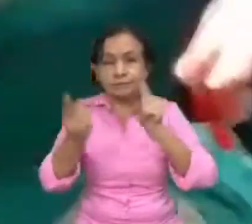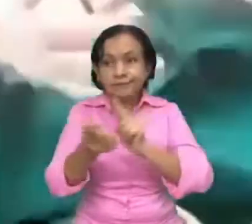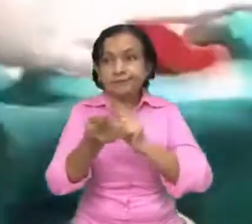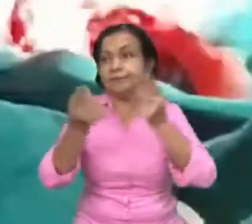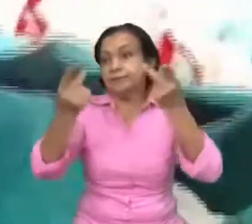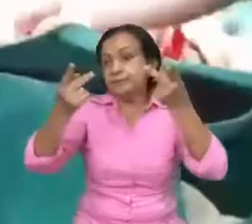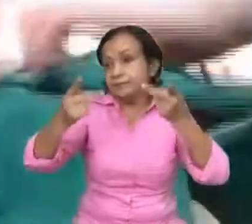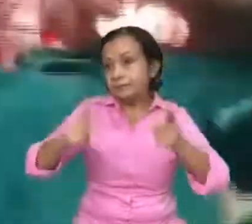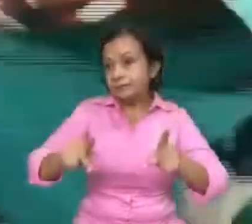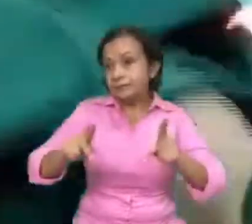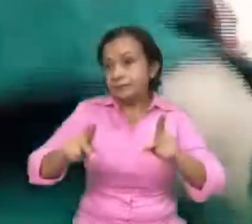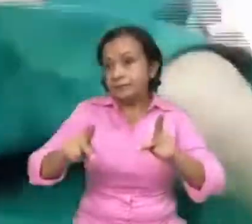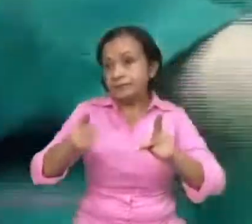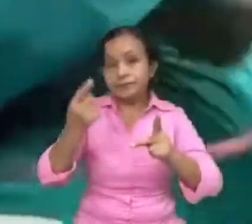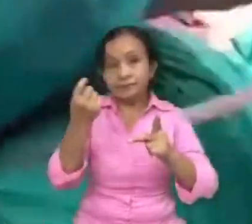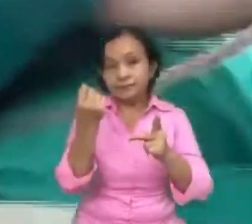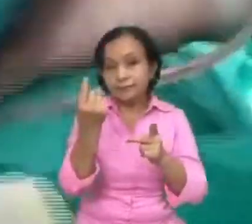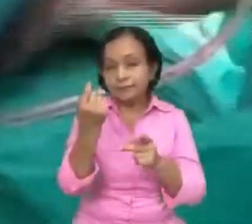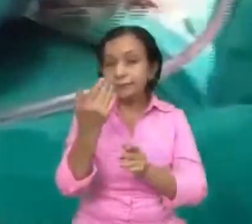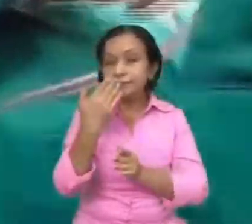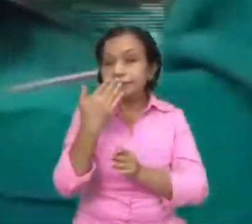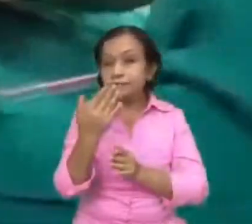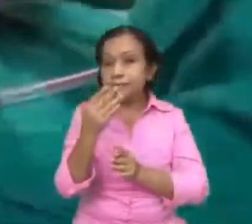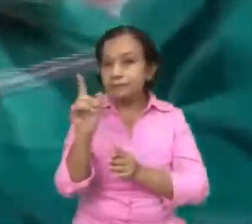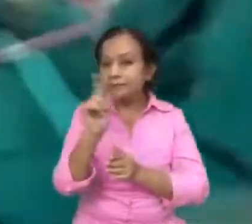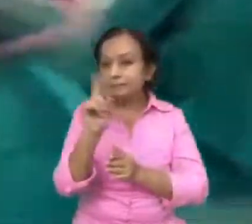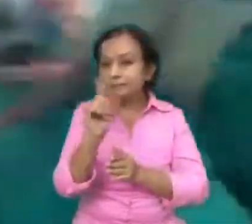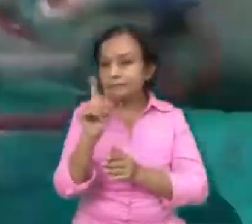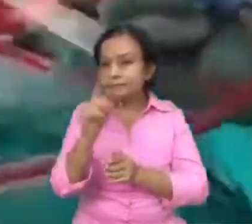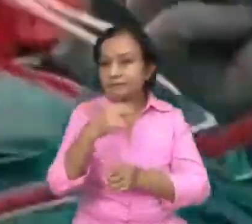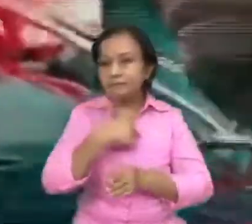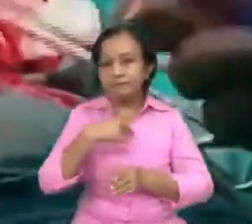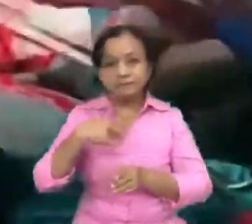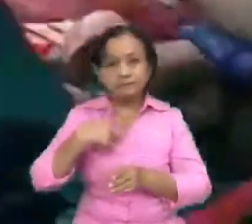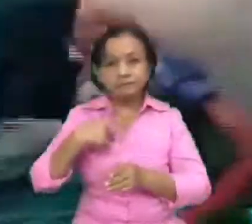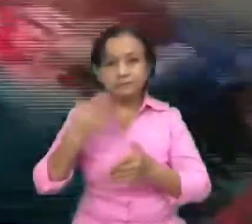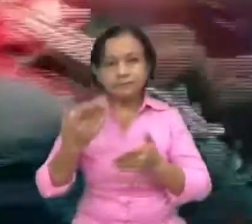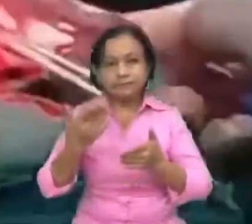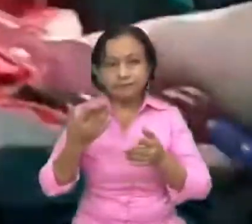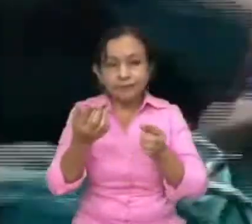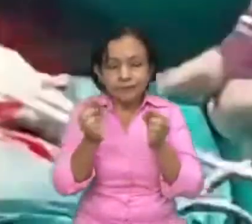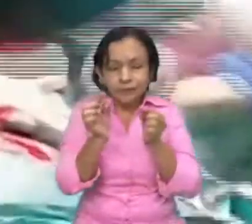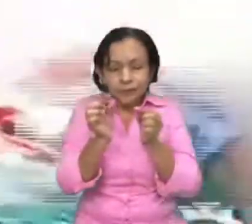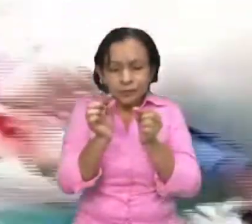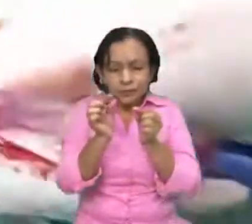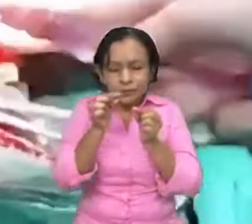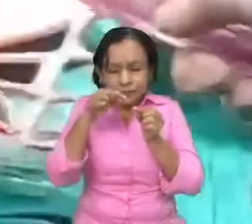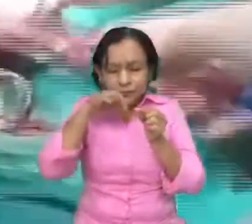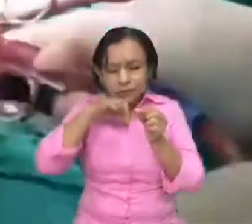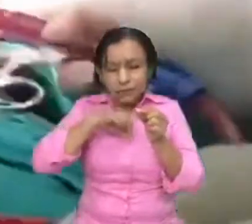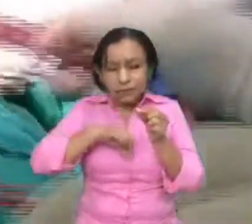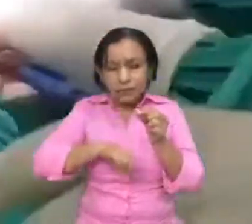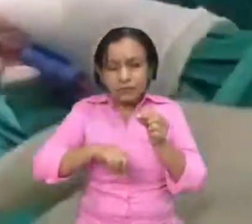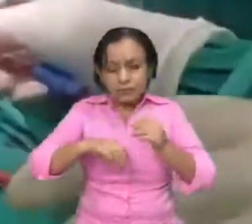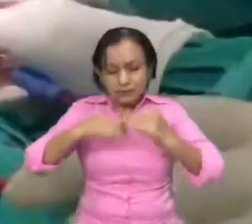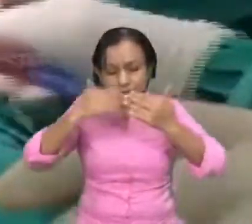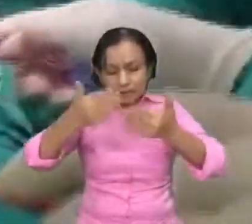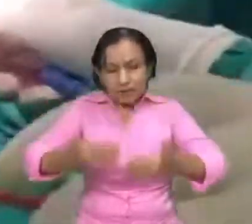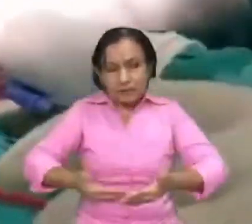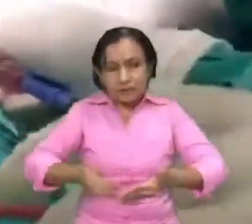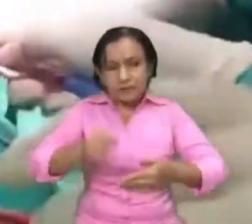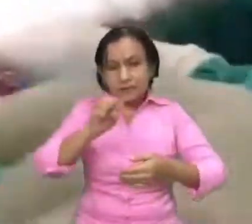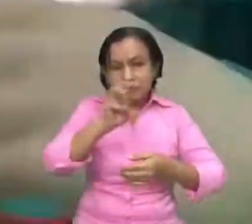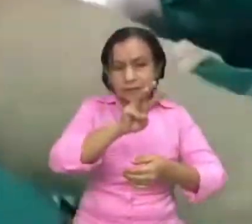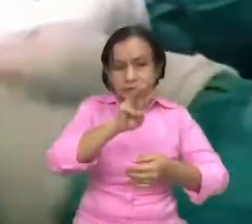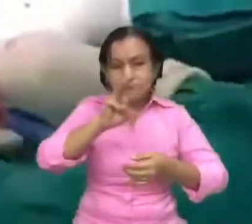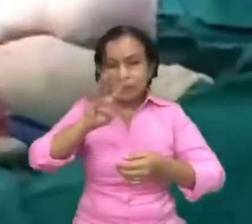Sin embargo, todavía no ha dado tan buenos resultados, dado que como los puertos son muy pequeños, requerís tener